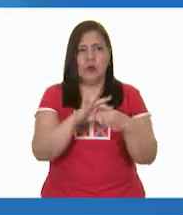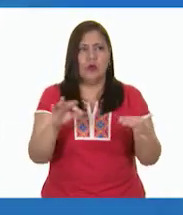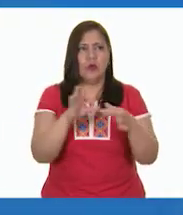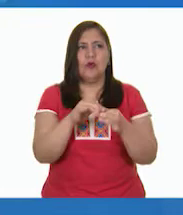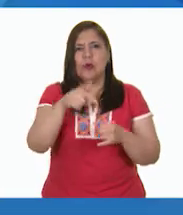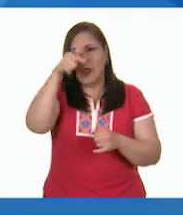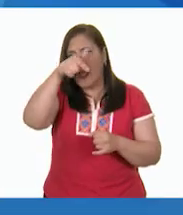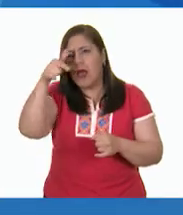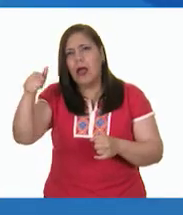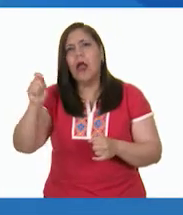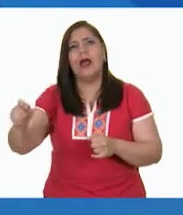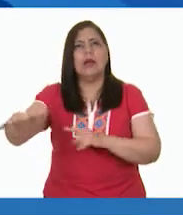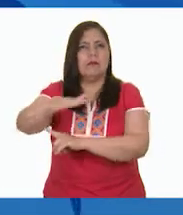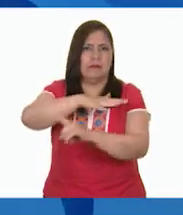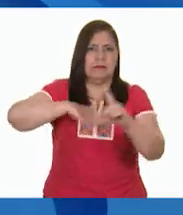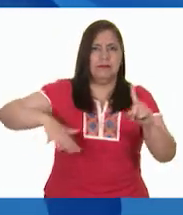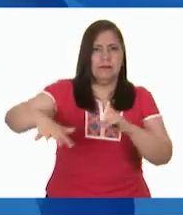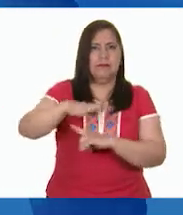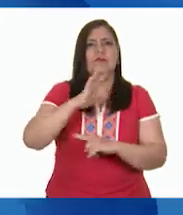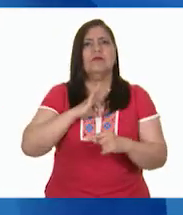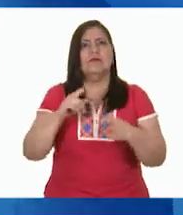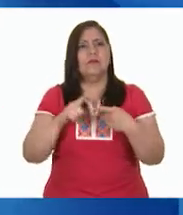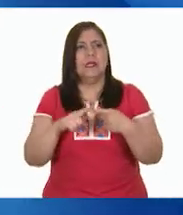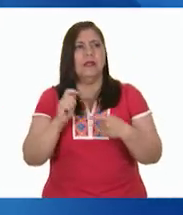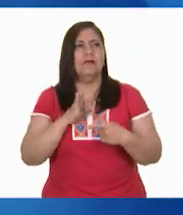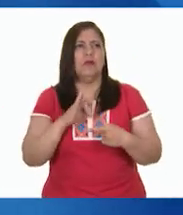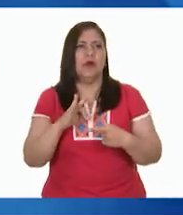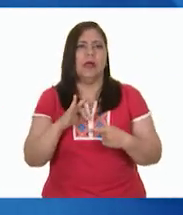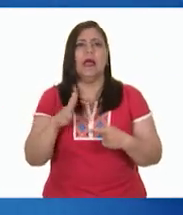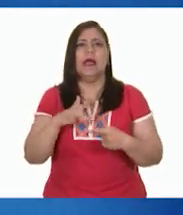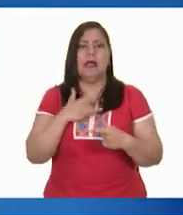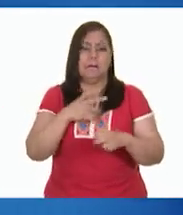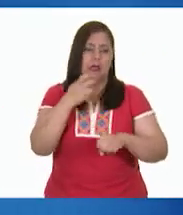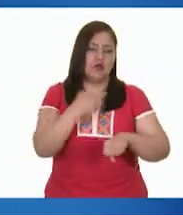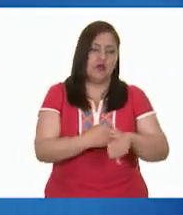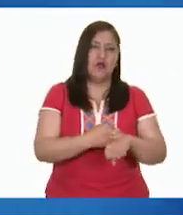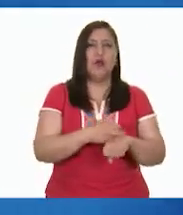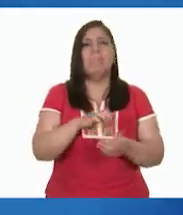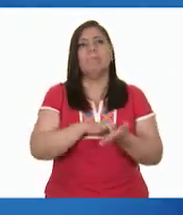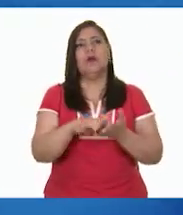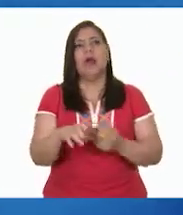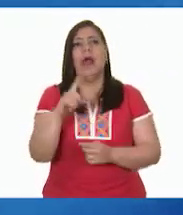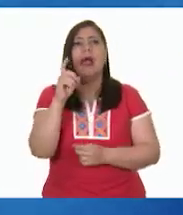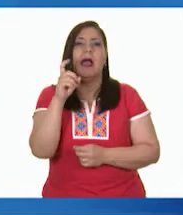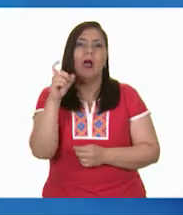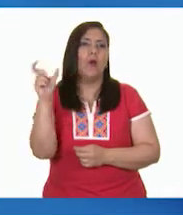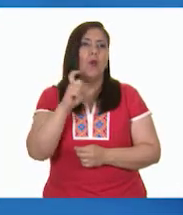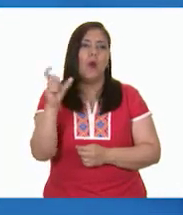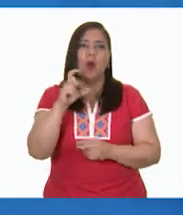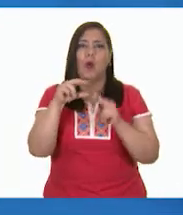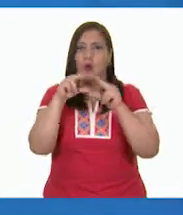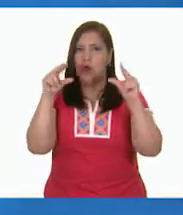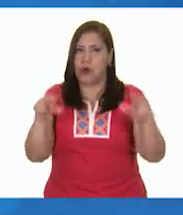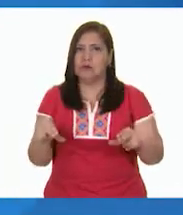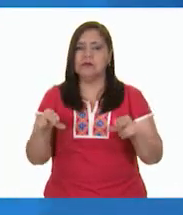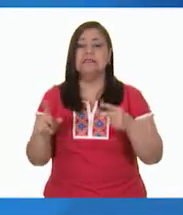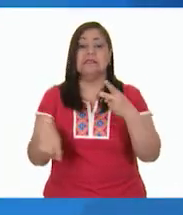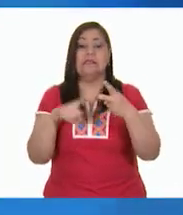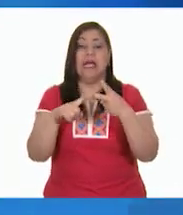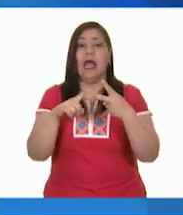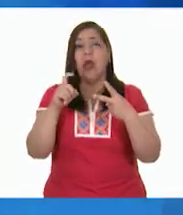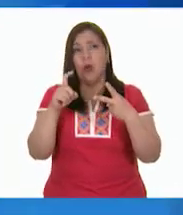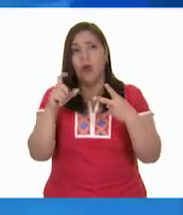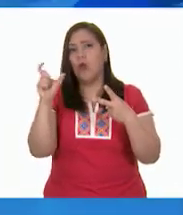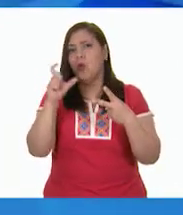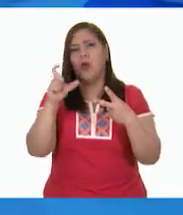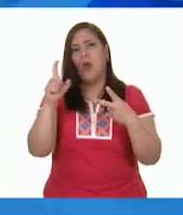encontramos todo el tiempo a nuestro alrededor. La materia la encontramos sólida, por ejemplo el agua, cuando la encontramos en forma de hielo, líquida, el